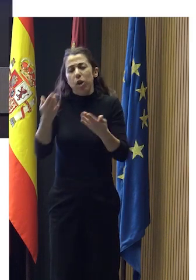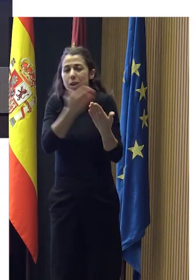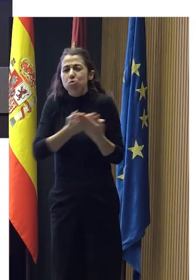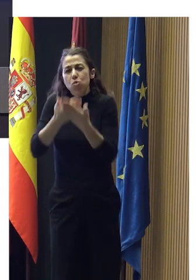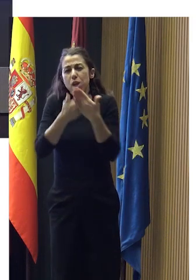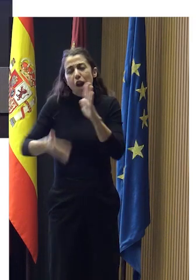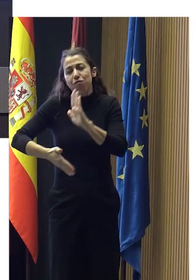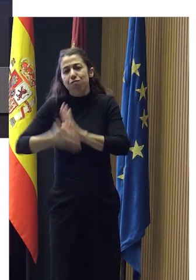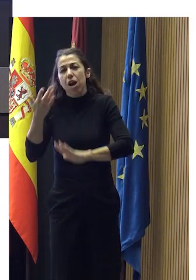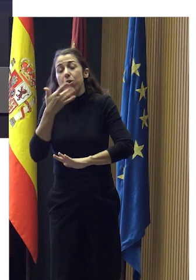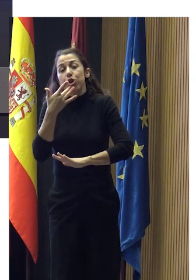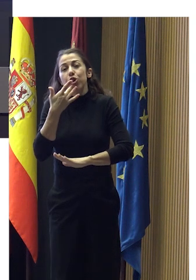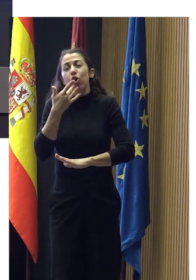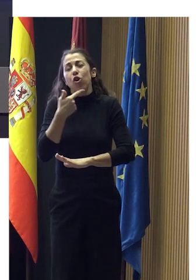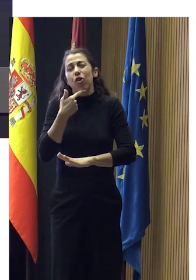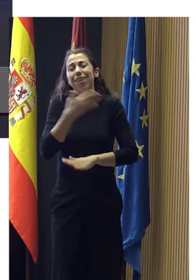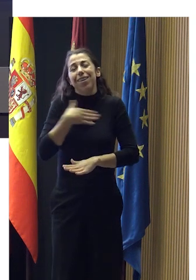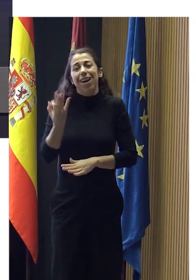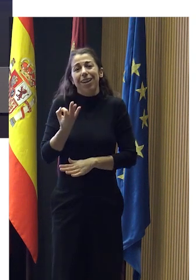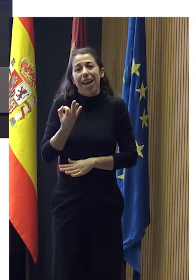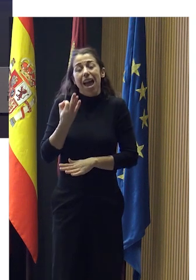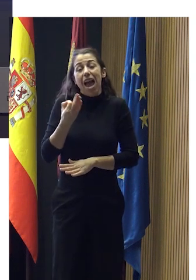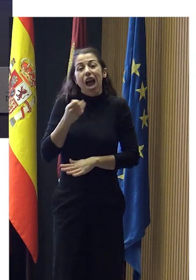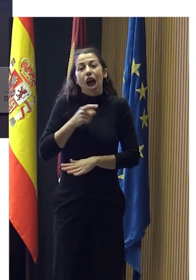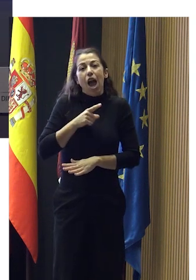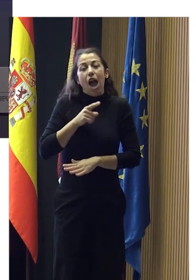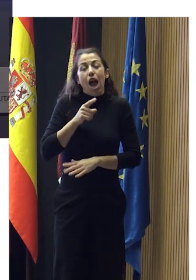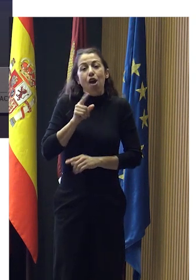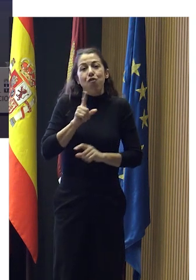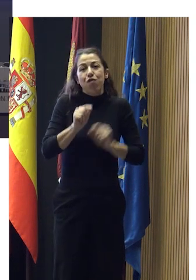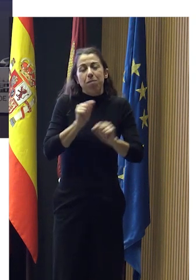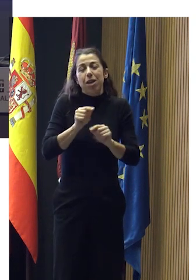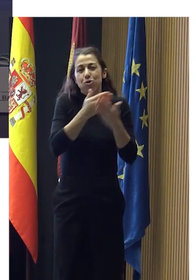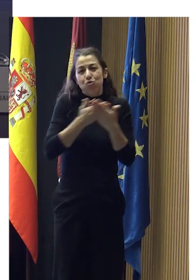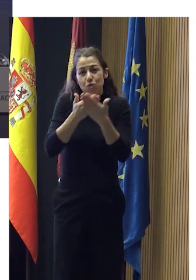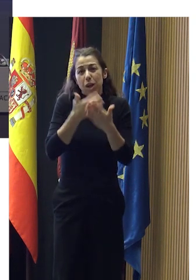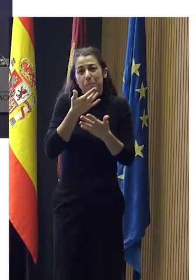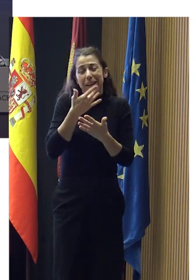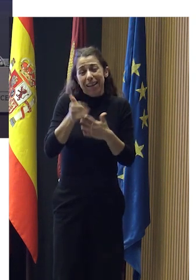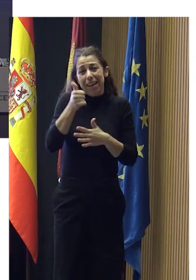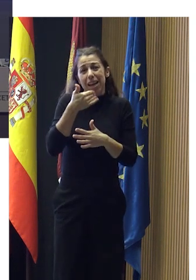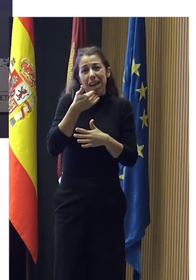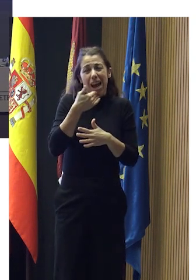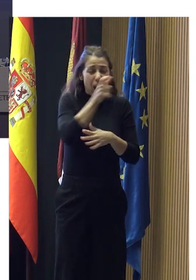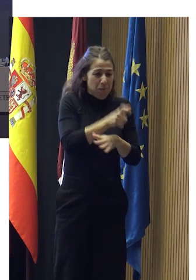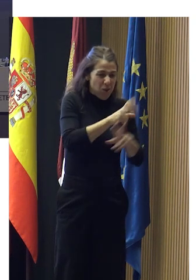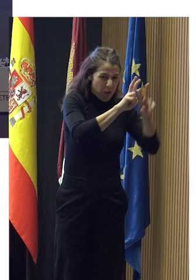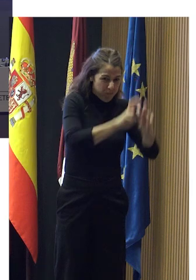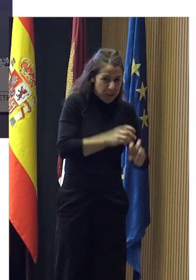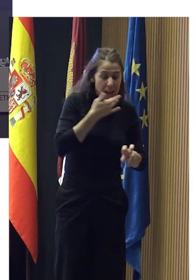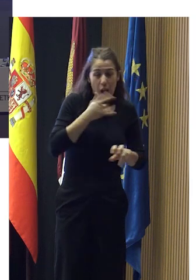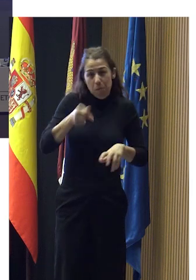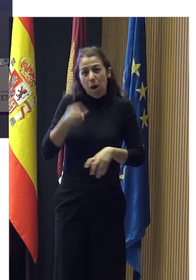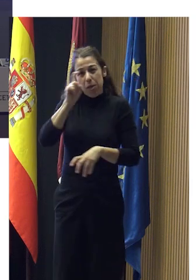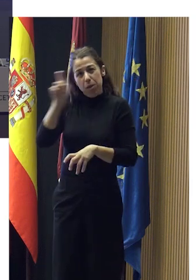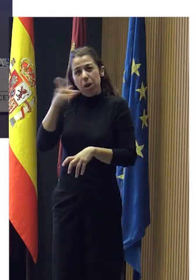yo quería estudiar enfermedades más que centrarme en la investigación de personas, ¿no? Actualmente soy profesora titular de la